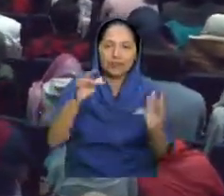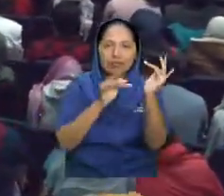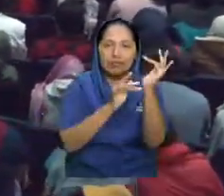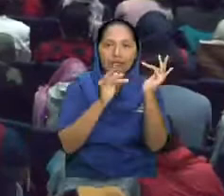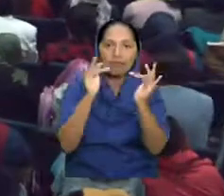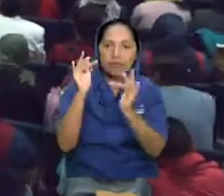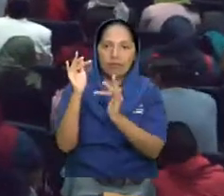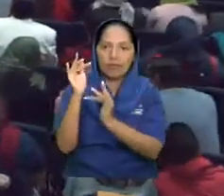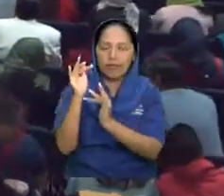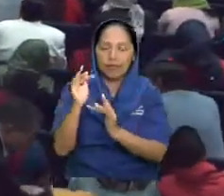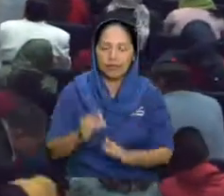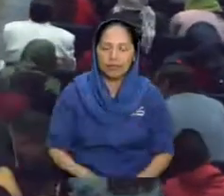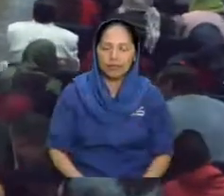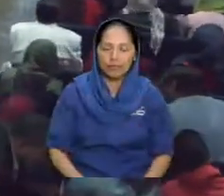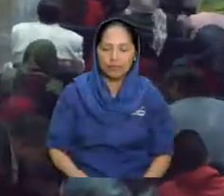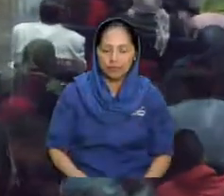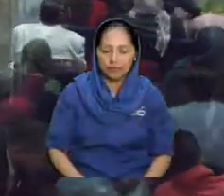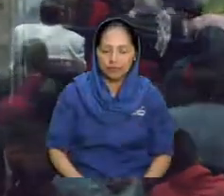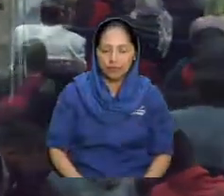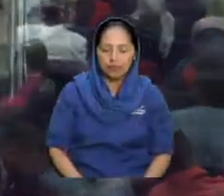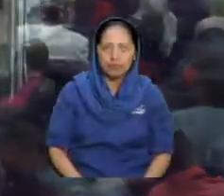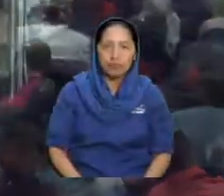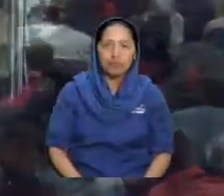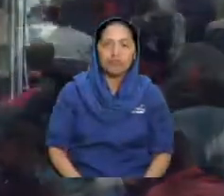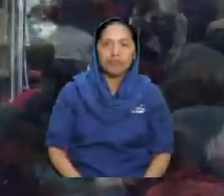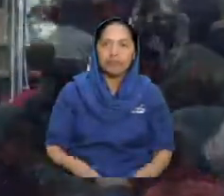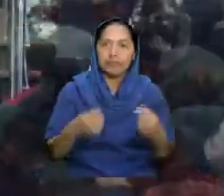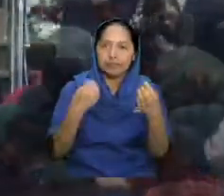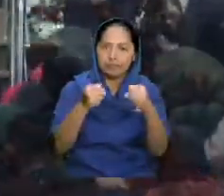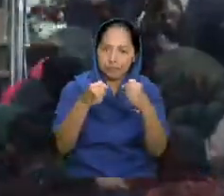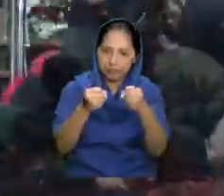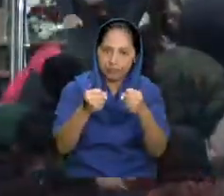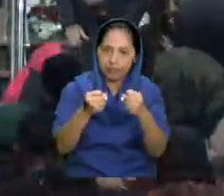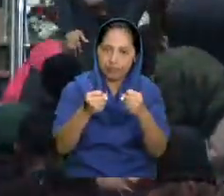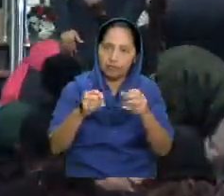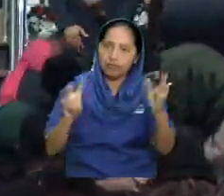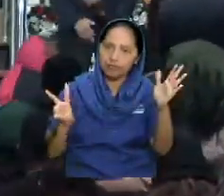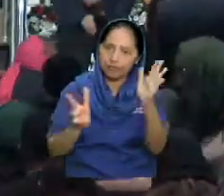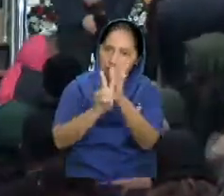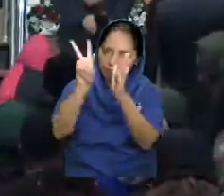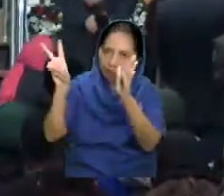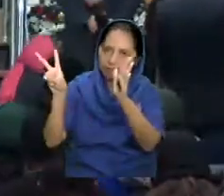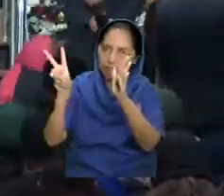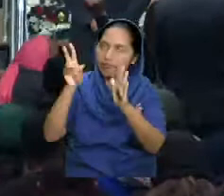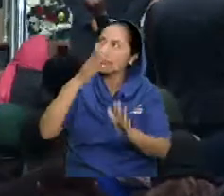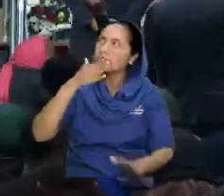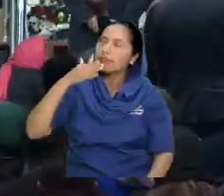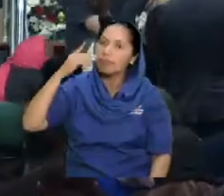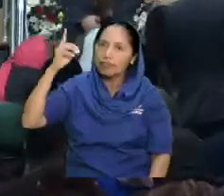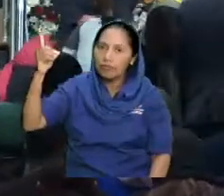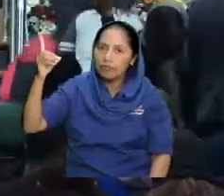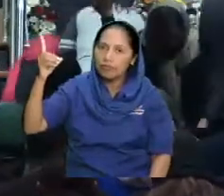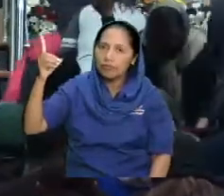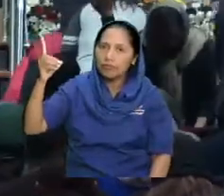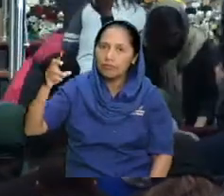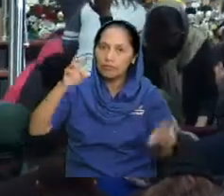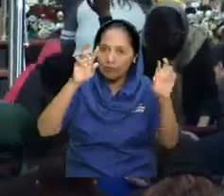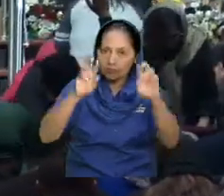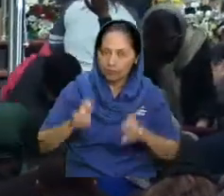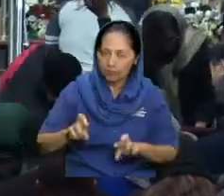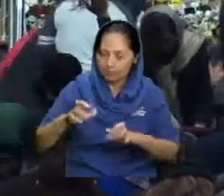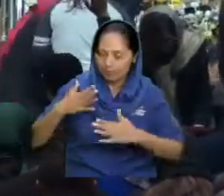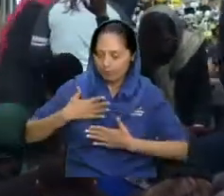Recíbela, cumple los principios bíblicos. Porque el que confía en el Señor nunca